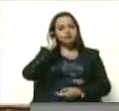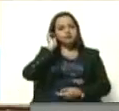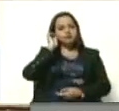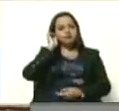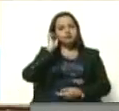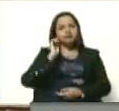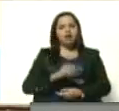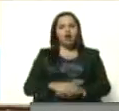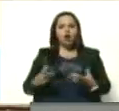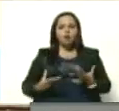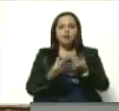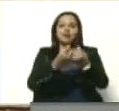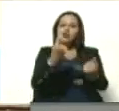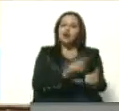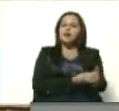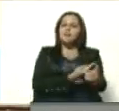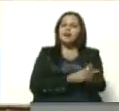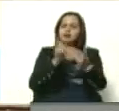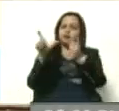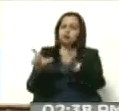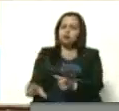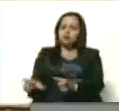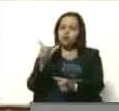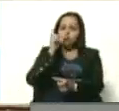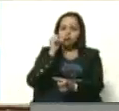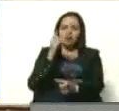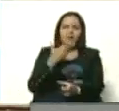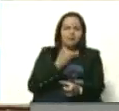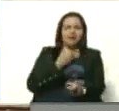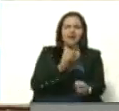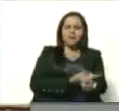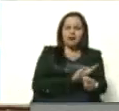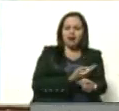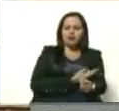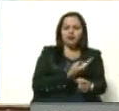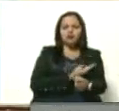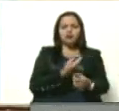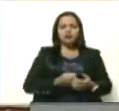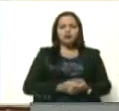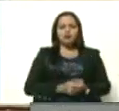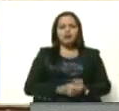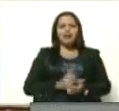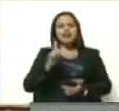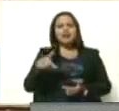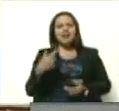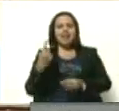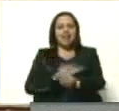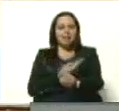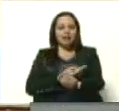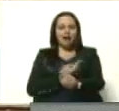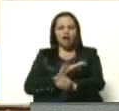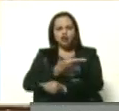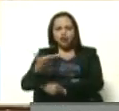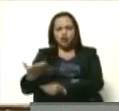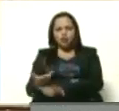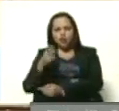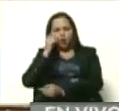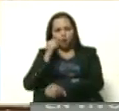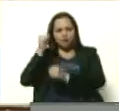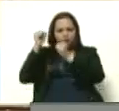acompañando a un hermano que no solamente es mi hermano, sino que es hermano de un hombre